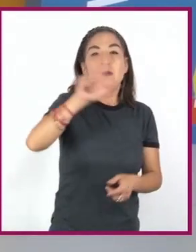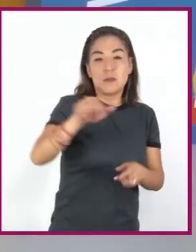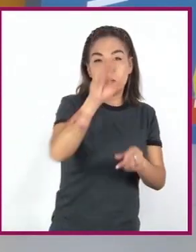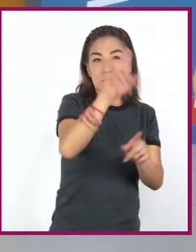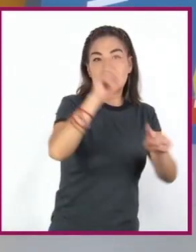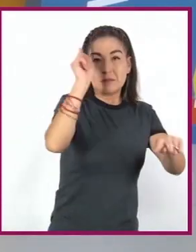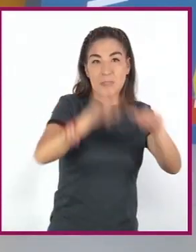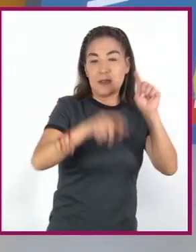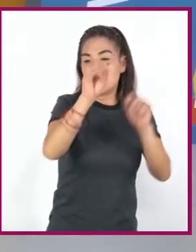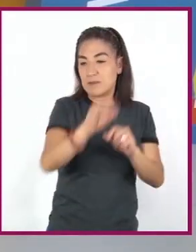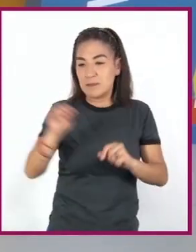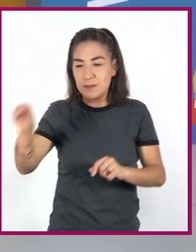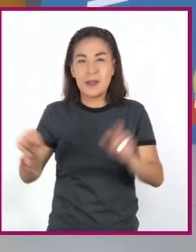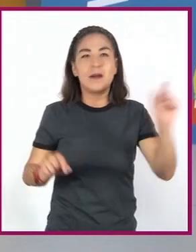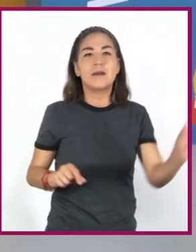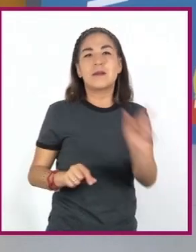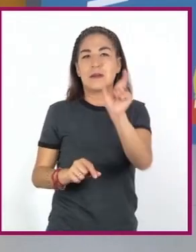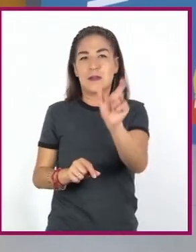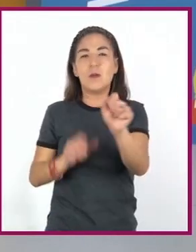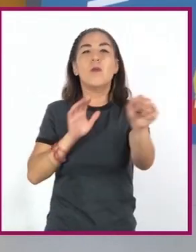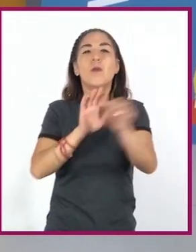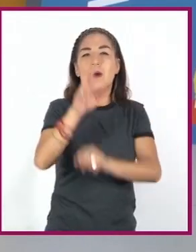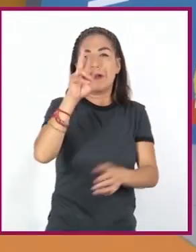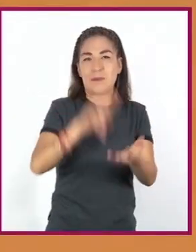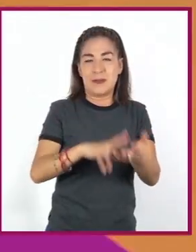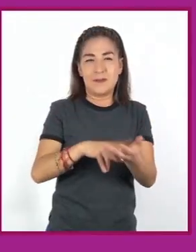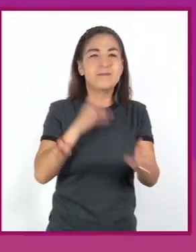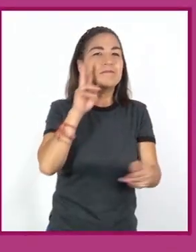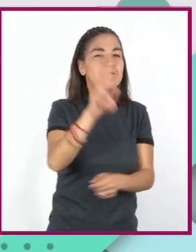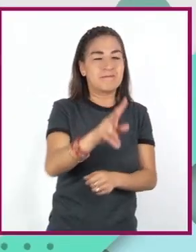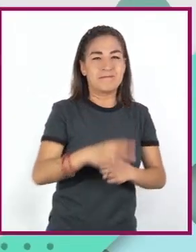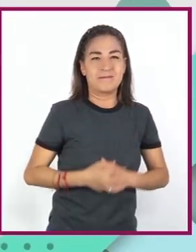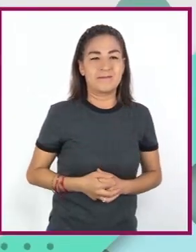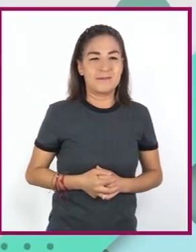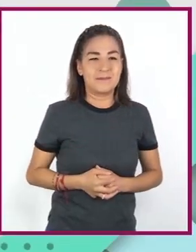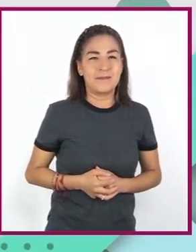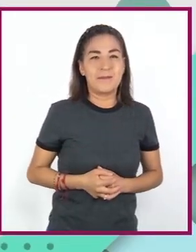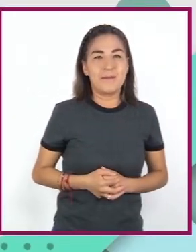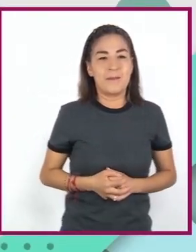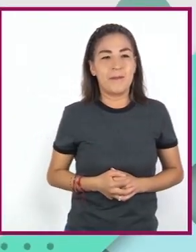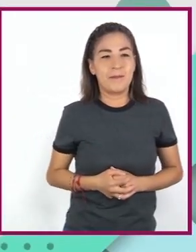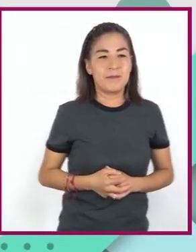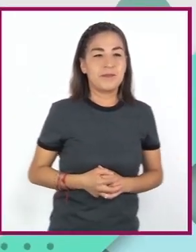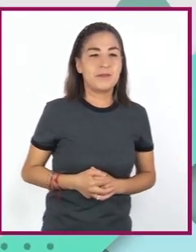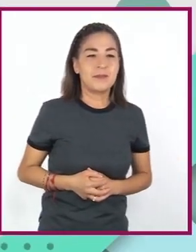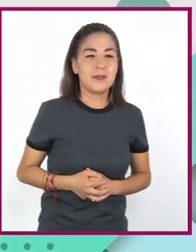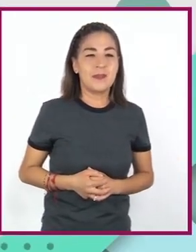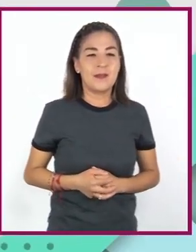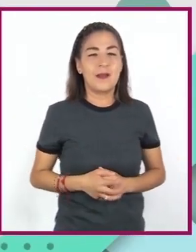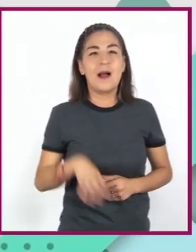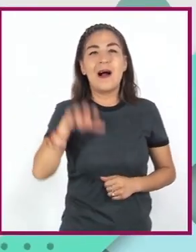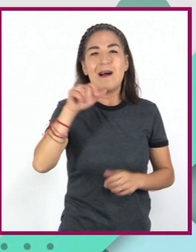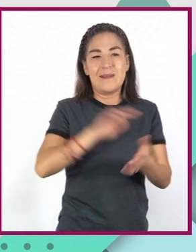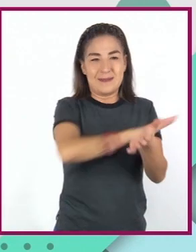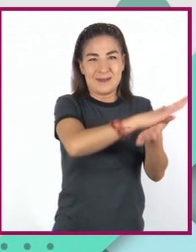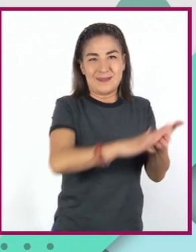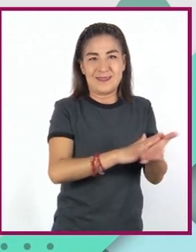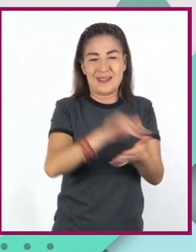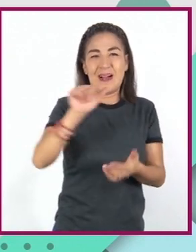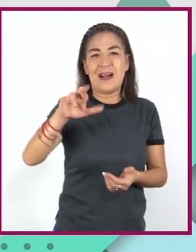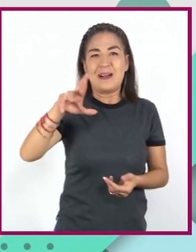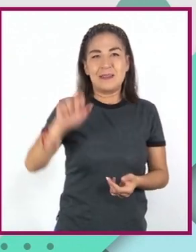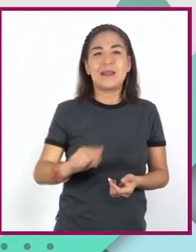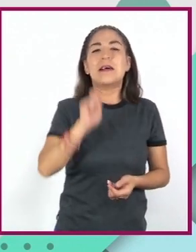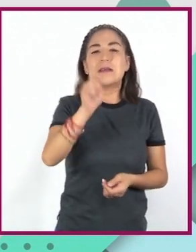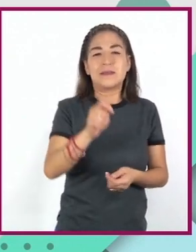despejamos el valor que queremos determinar. Hagámoslo. El área de la base pentagonal es igual